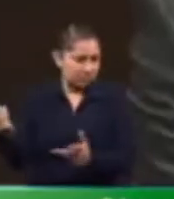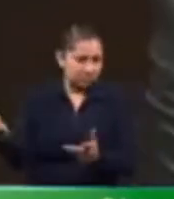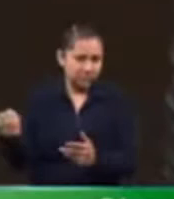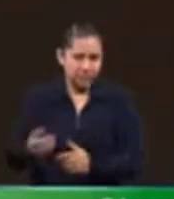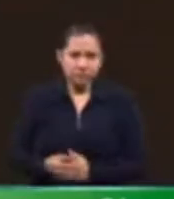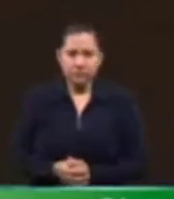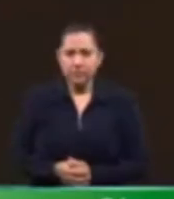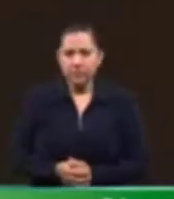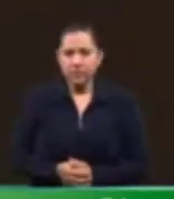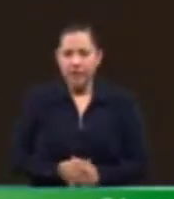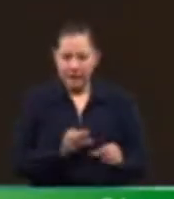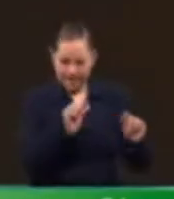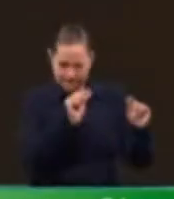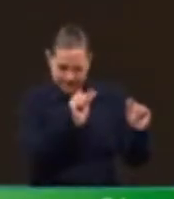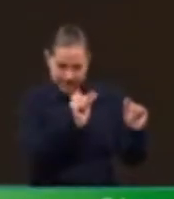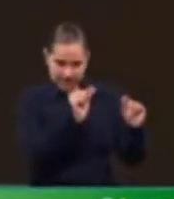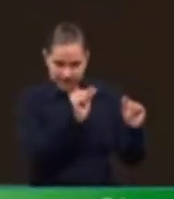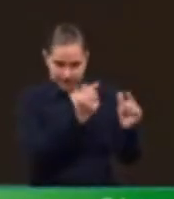Diputado, permítame.